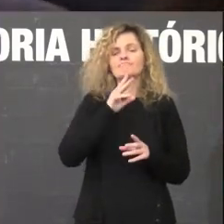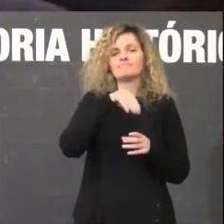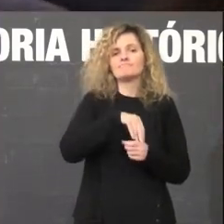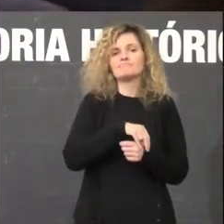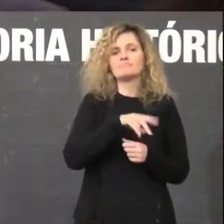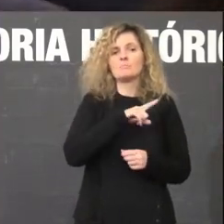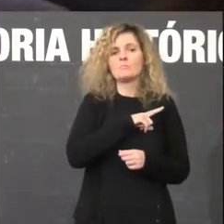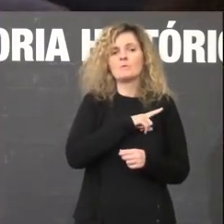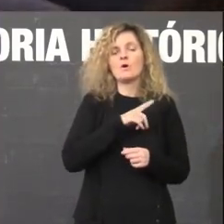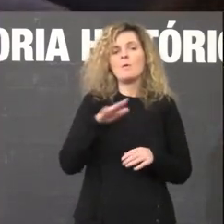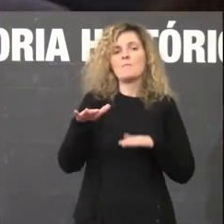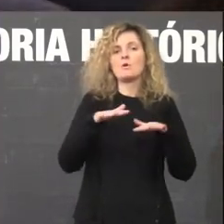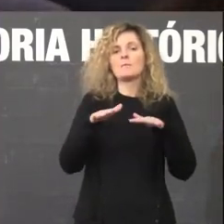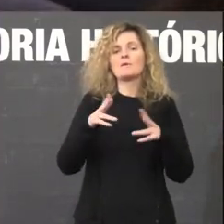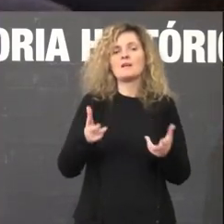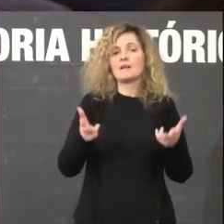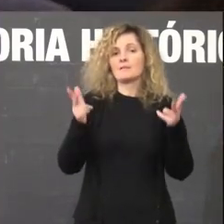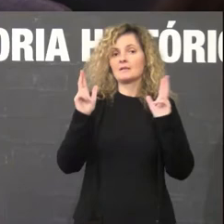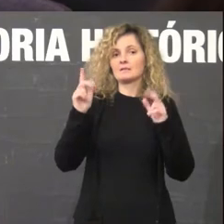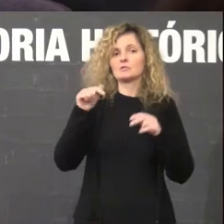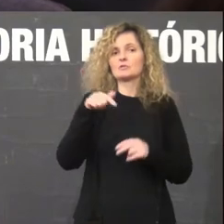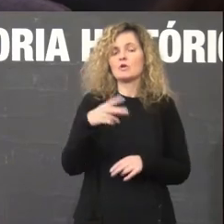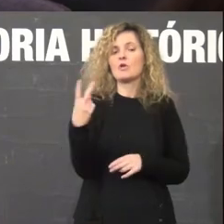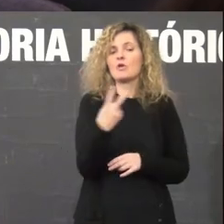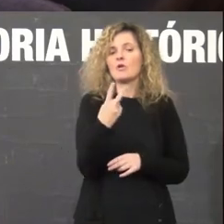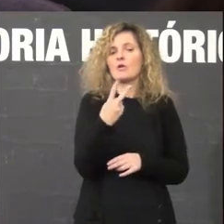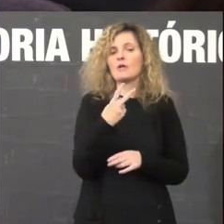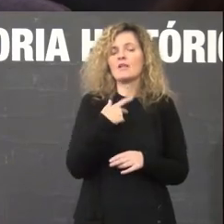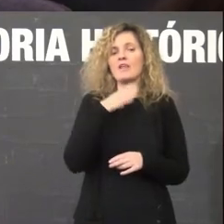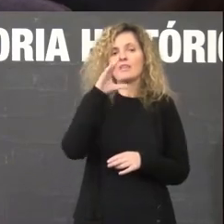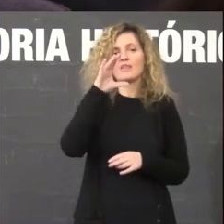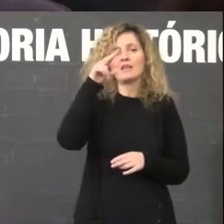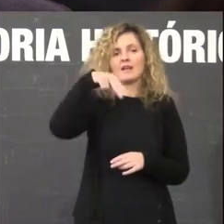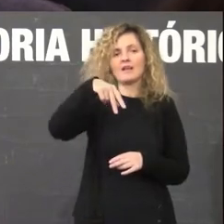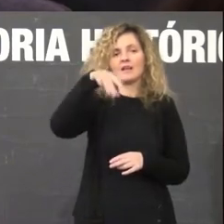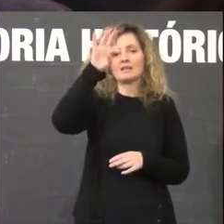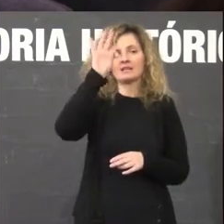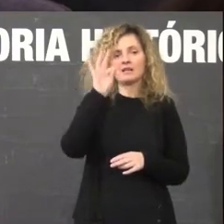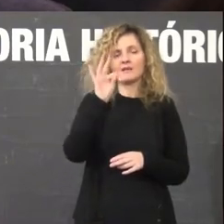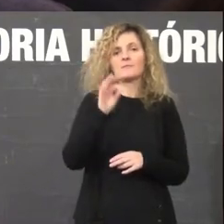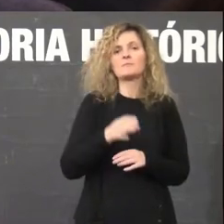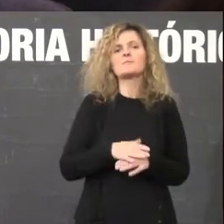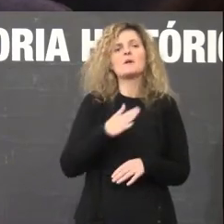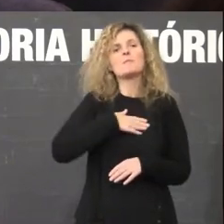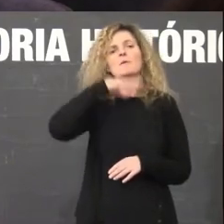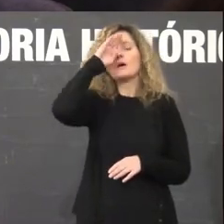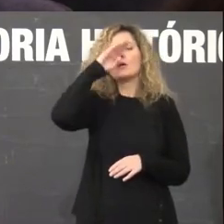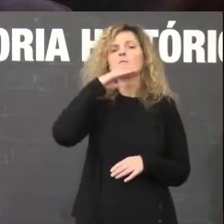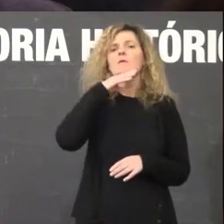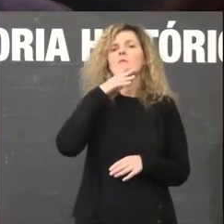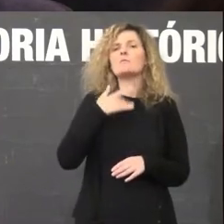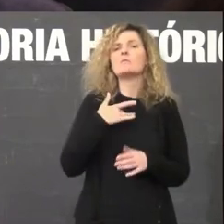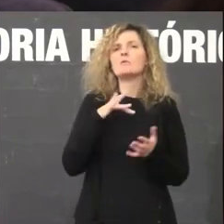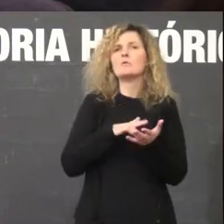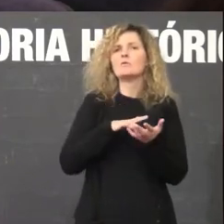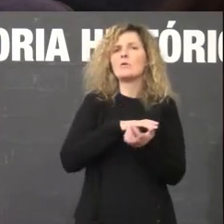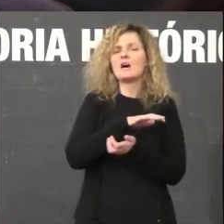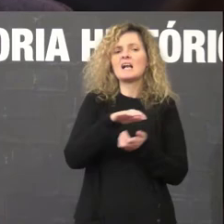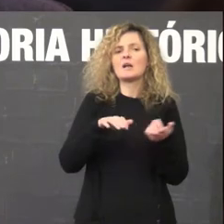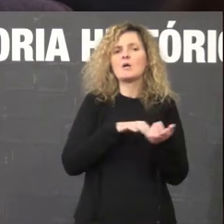no Movimento Libertario. Eran os dous da CNT. E meu pai, cando se dá a